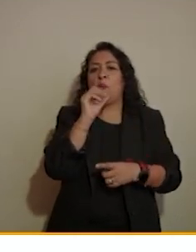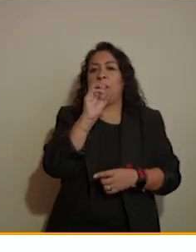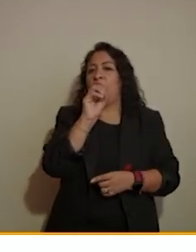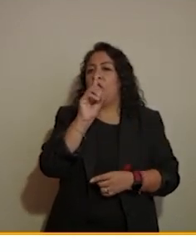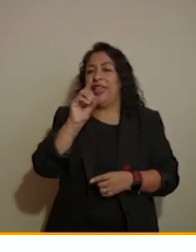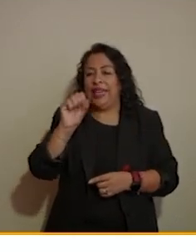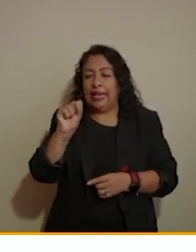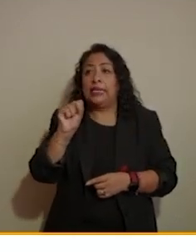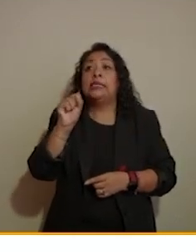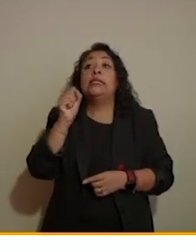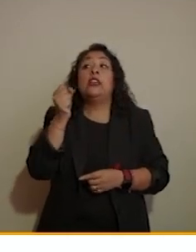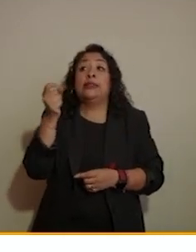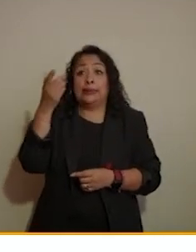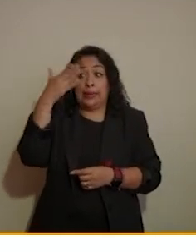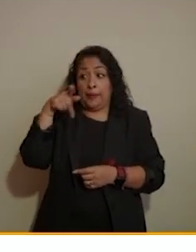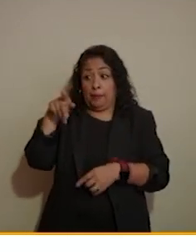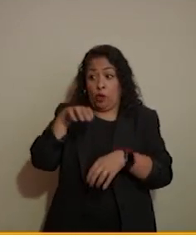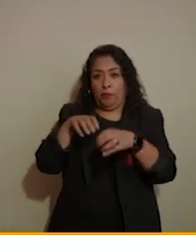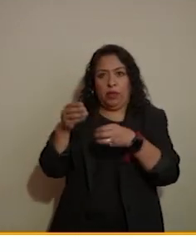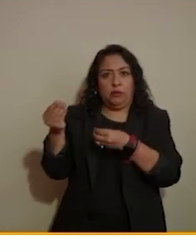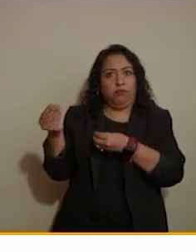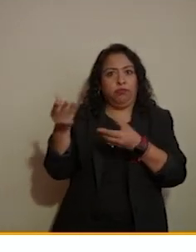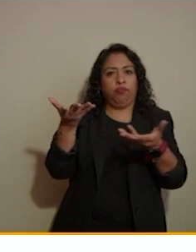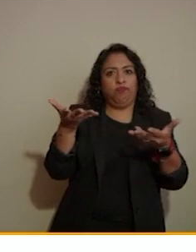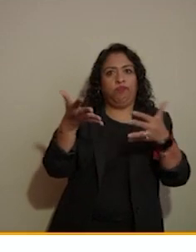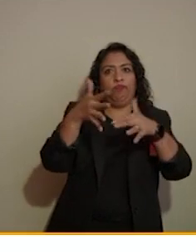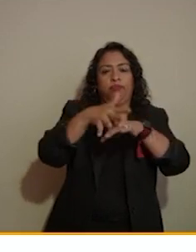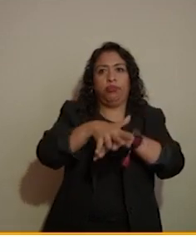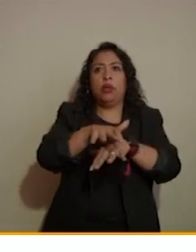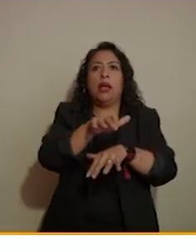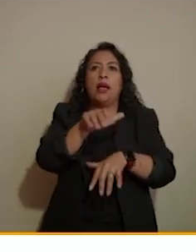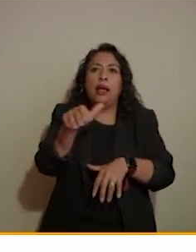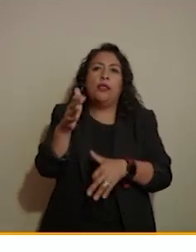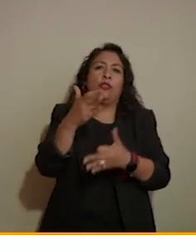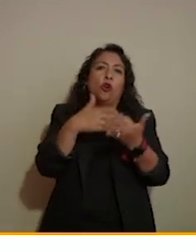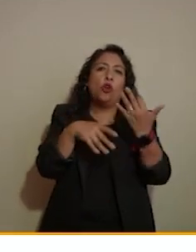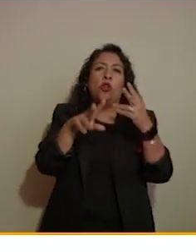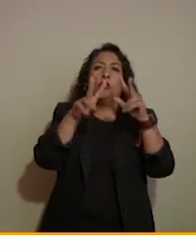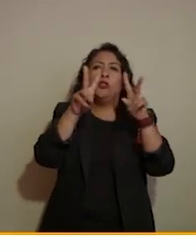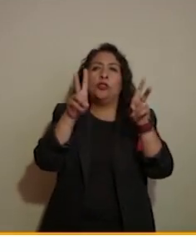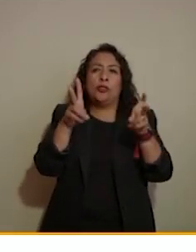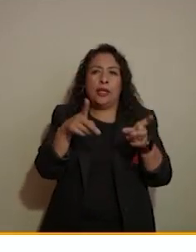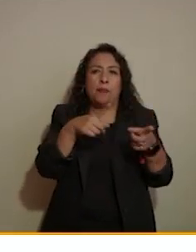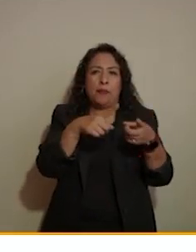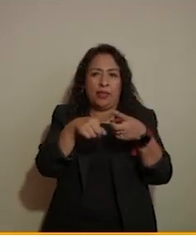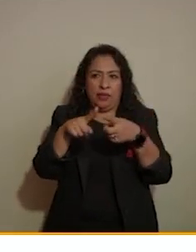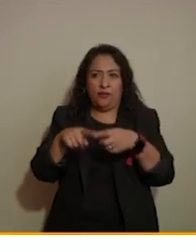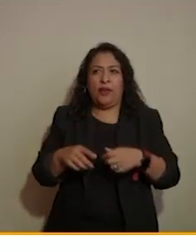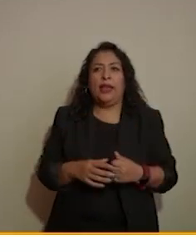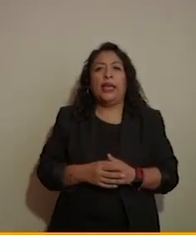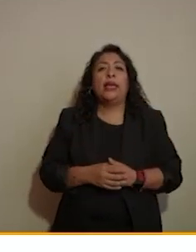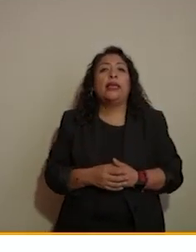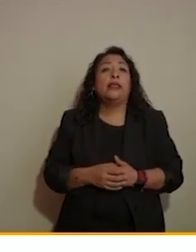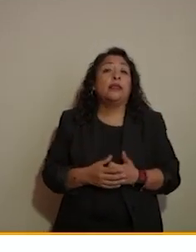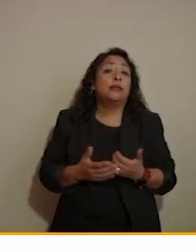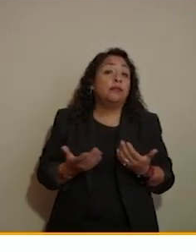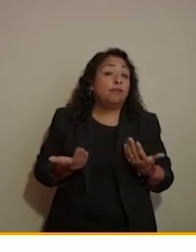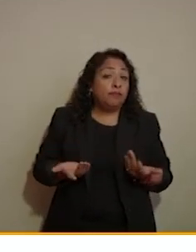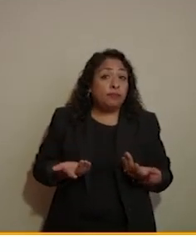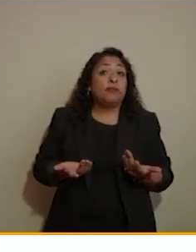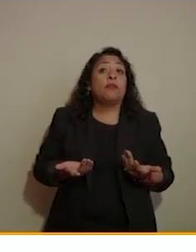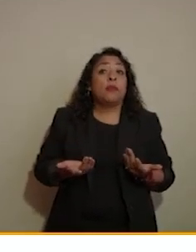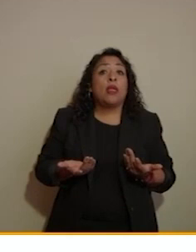sabemos que su aportación es transversal en todas las temáticas. Sin embargo,